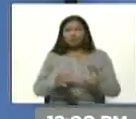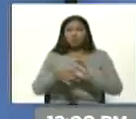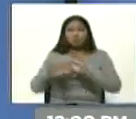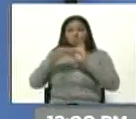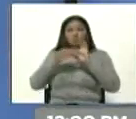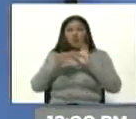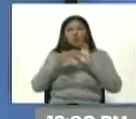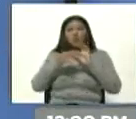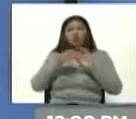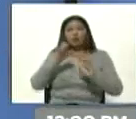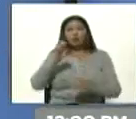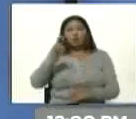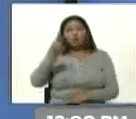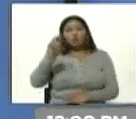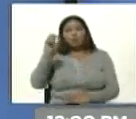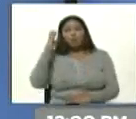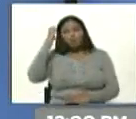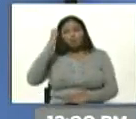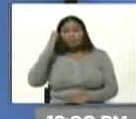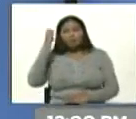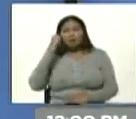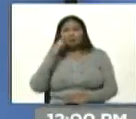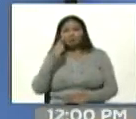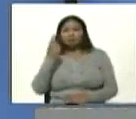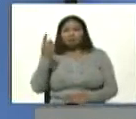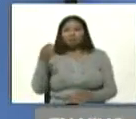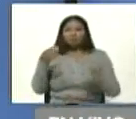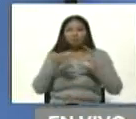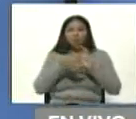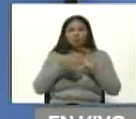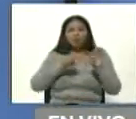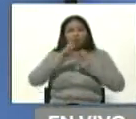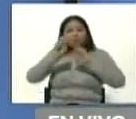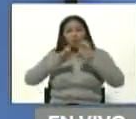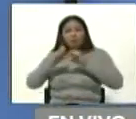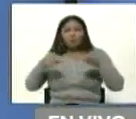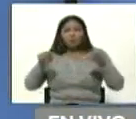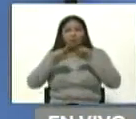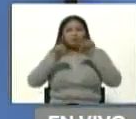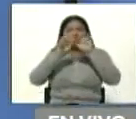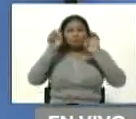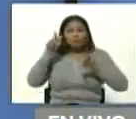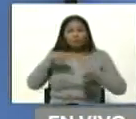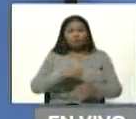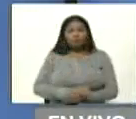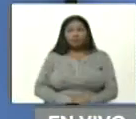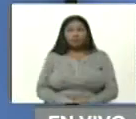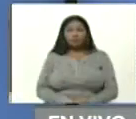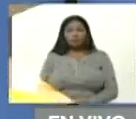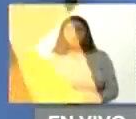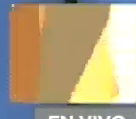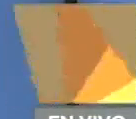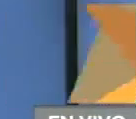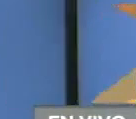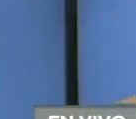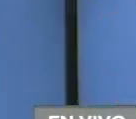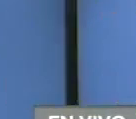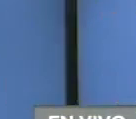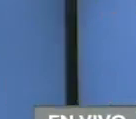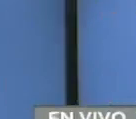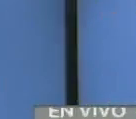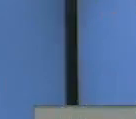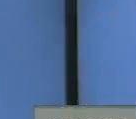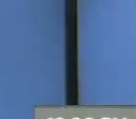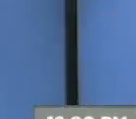uno entre muchos. No viene aquí a evaluar, no viene aquí a, ¿cómo se llama?, darle la bendición a un